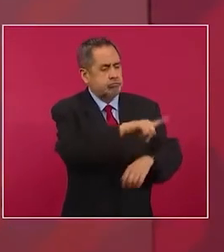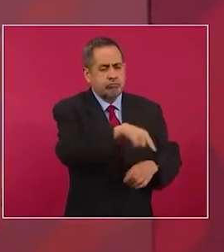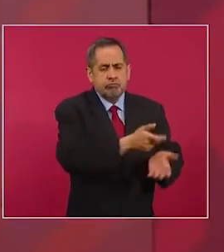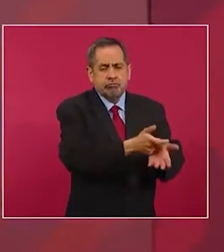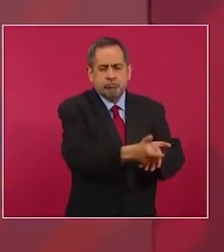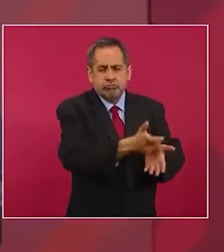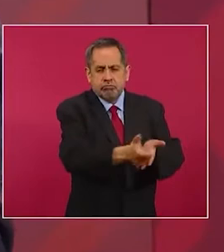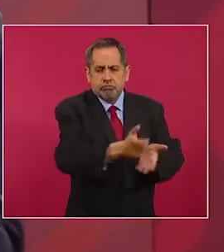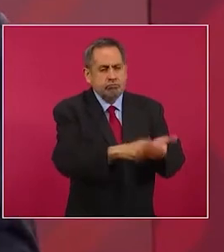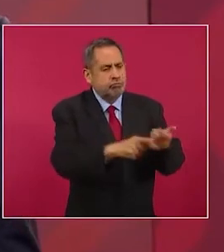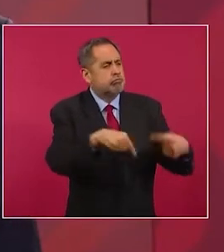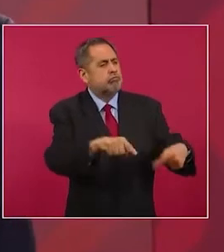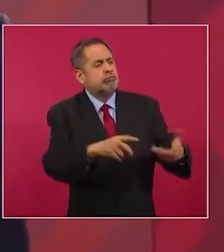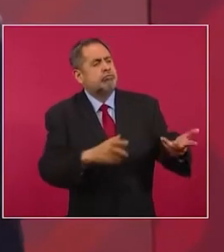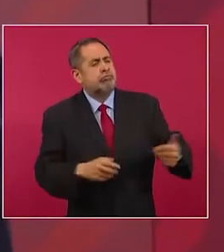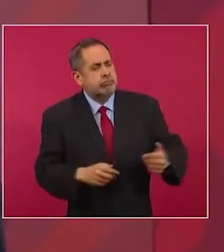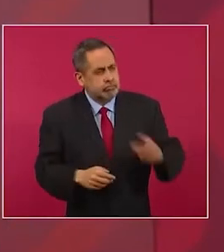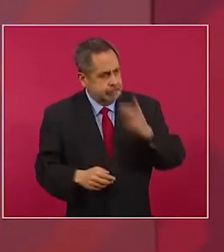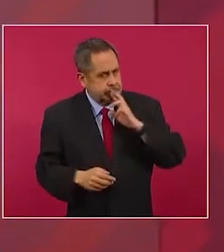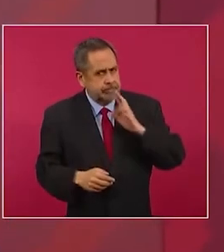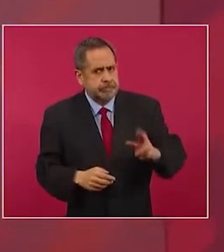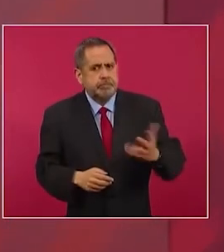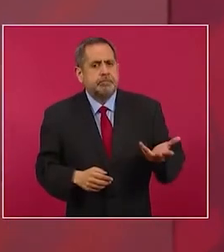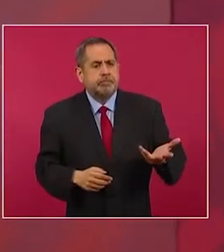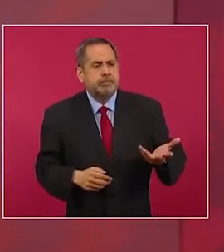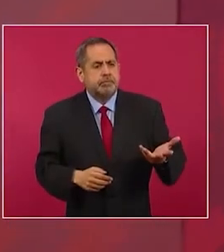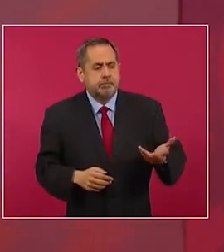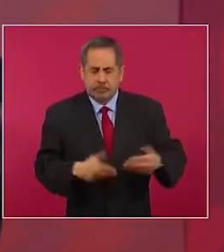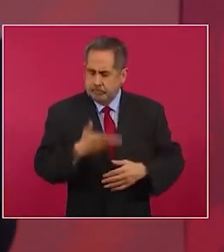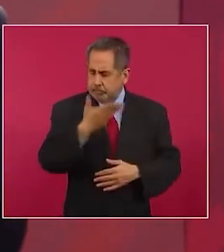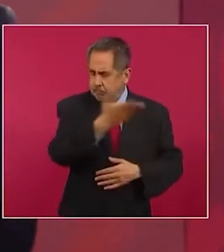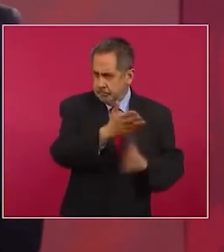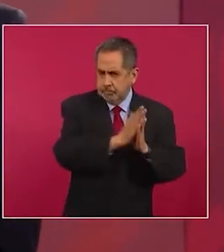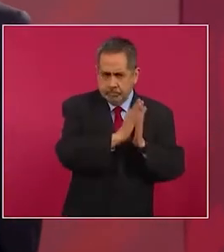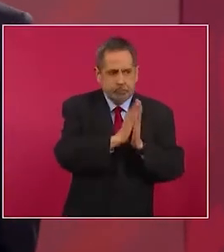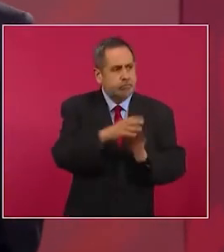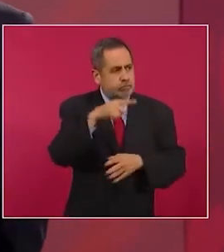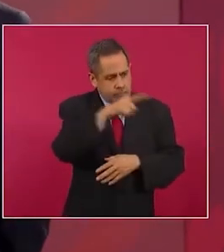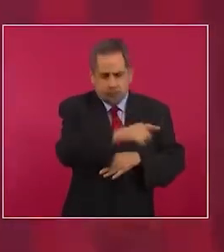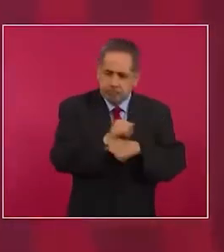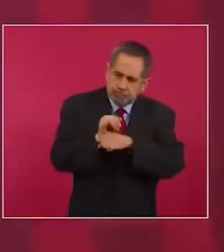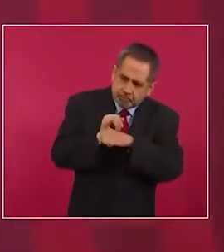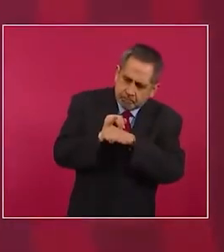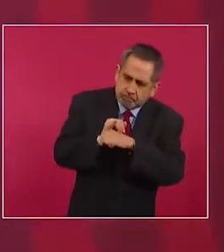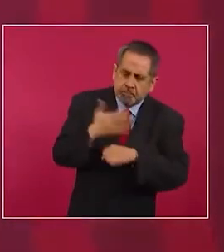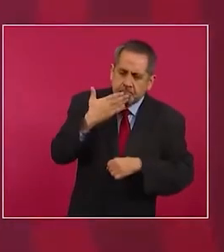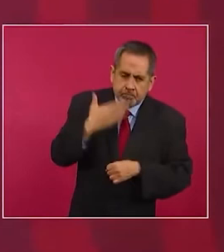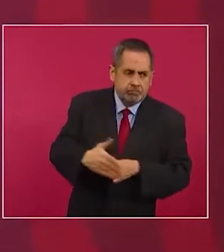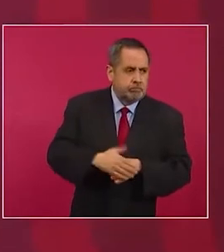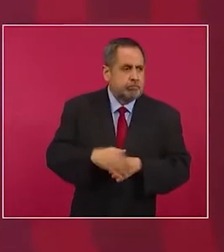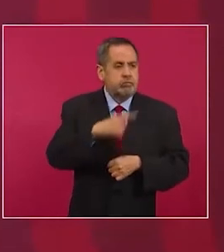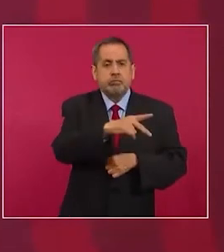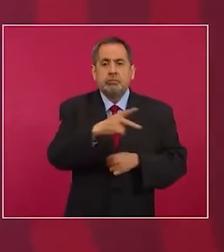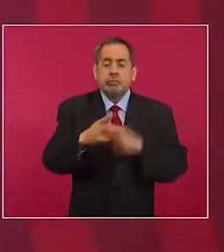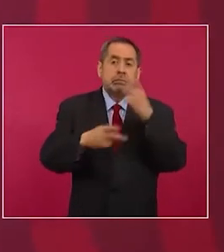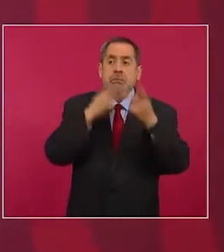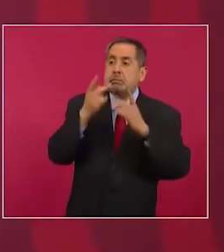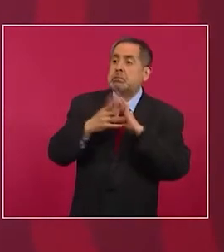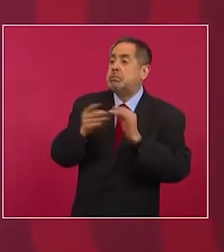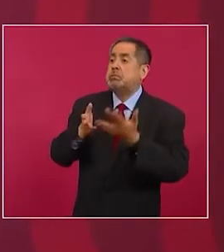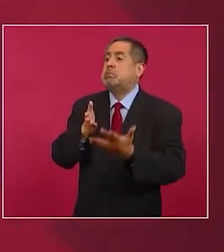Y pedirle de favor que se informe y que no actúen de manera